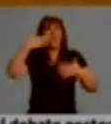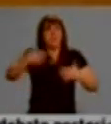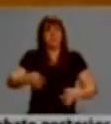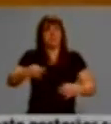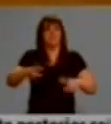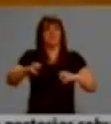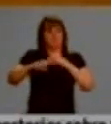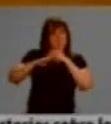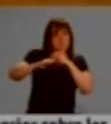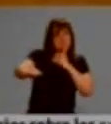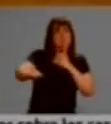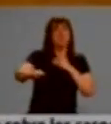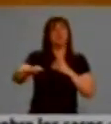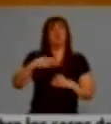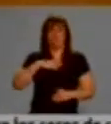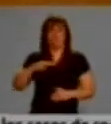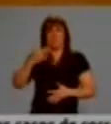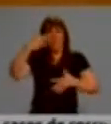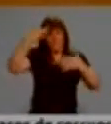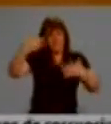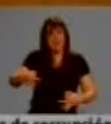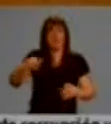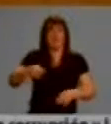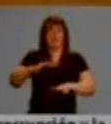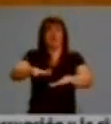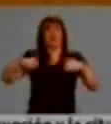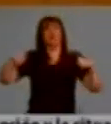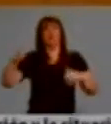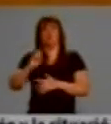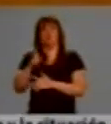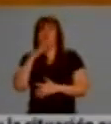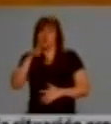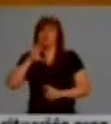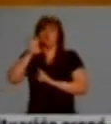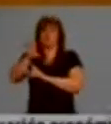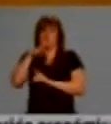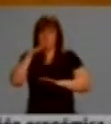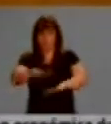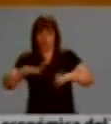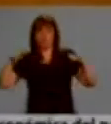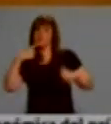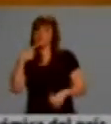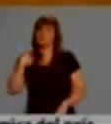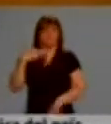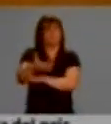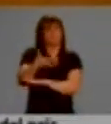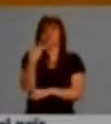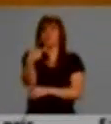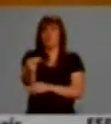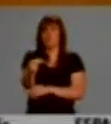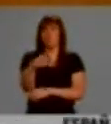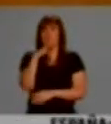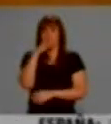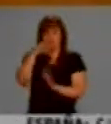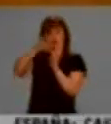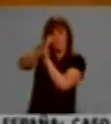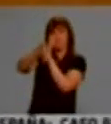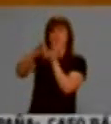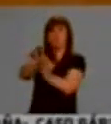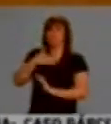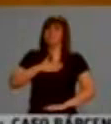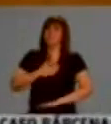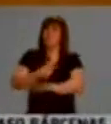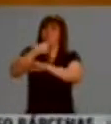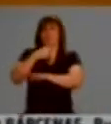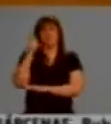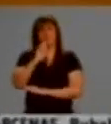al Congreso y, por tanto, al Estado, donde se ha negado al Congreso a acudir como si explicarse no fuera su